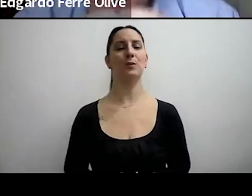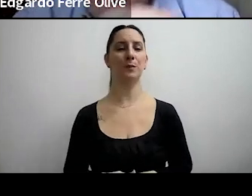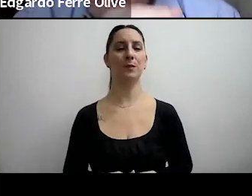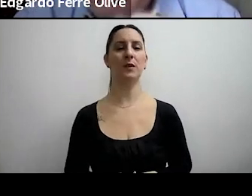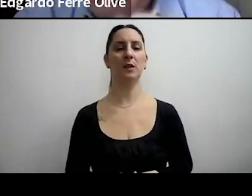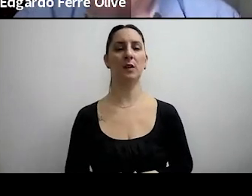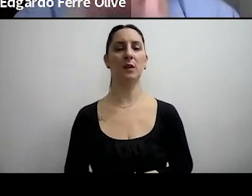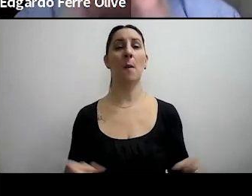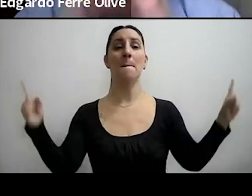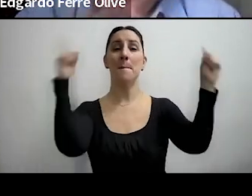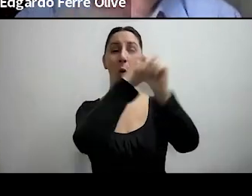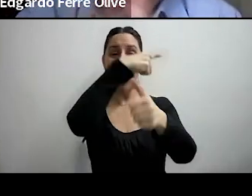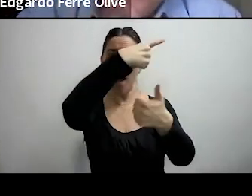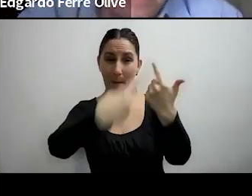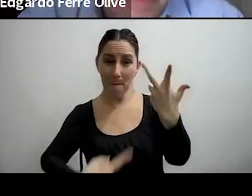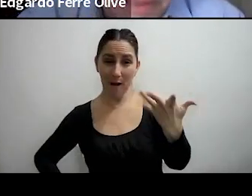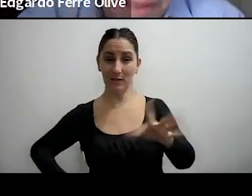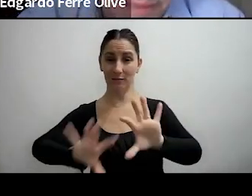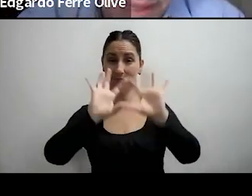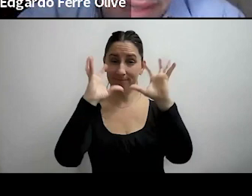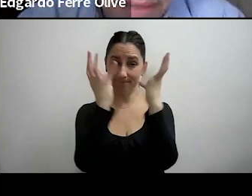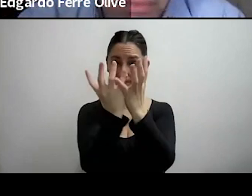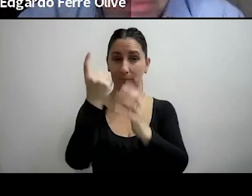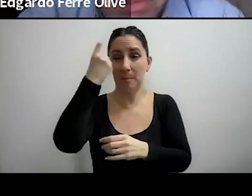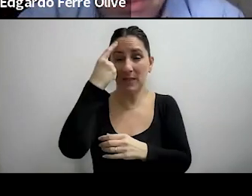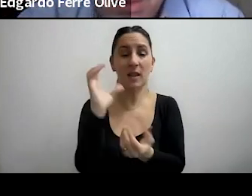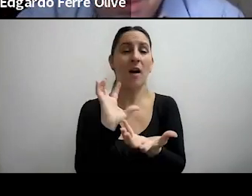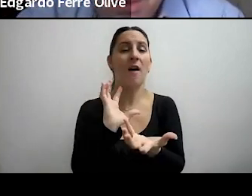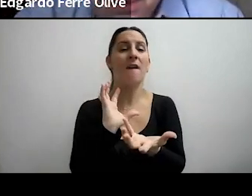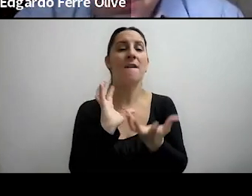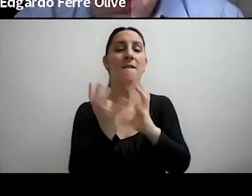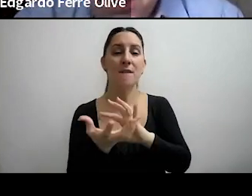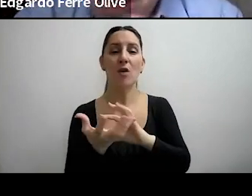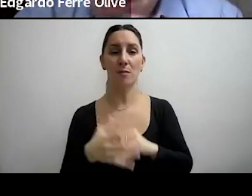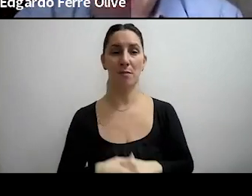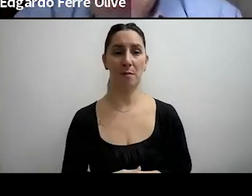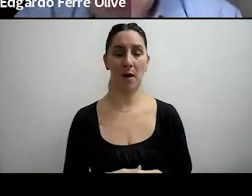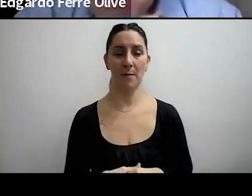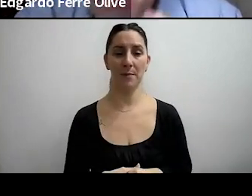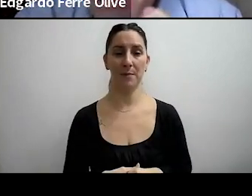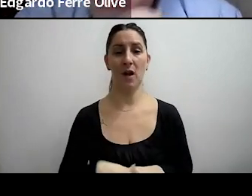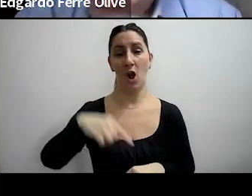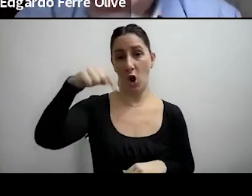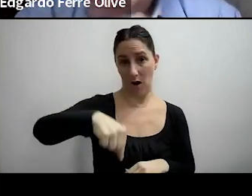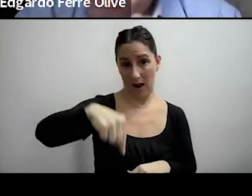problemas ambientales, que hay que verlos desde el punto de vista de la tributación, pueden ser locales, transaccionales y globales.